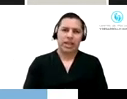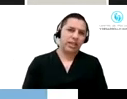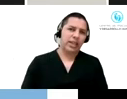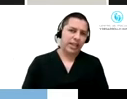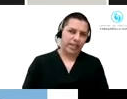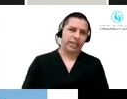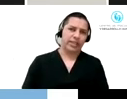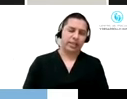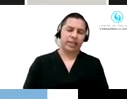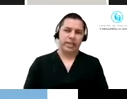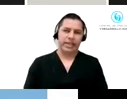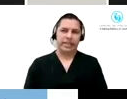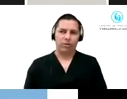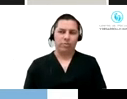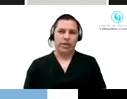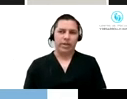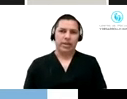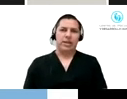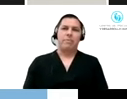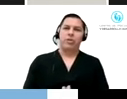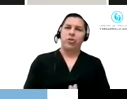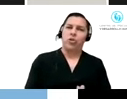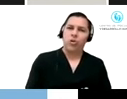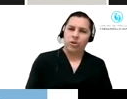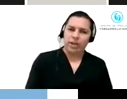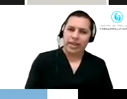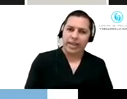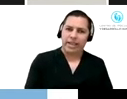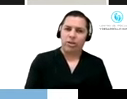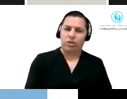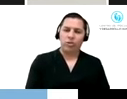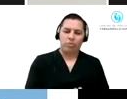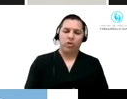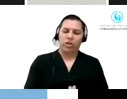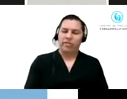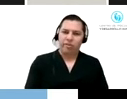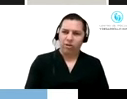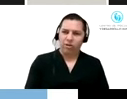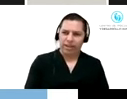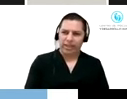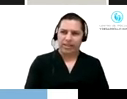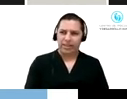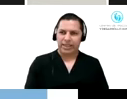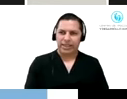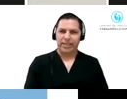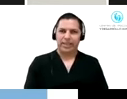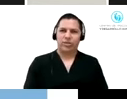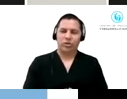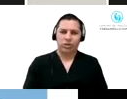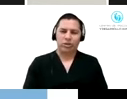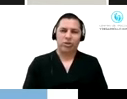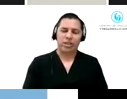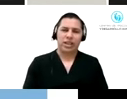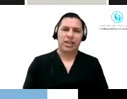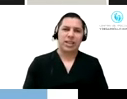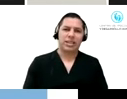que maltrata es el hombre, pero no por default es así. Estas